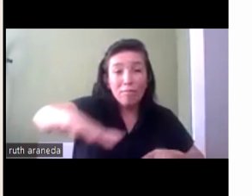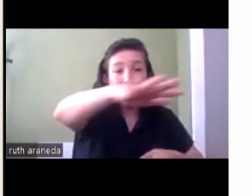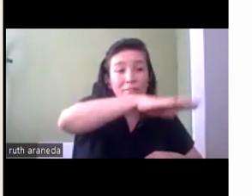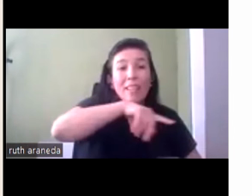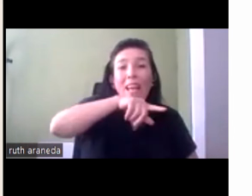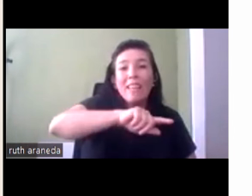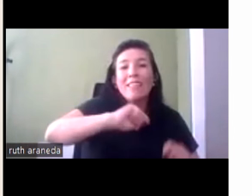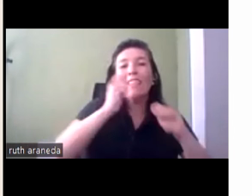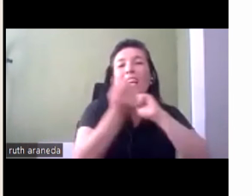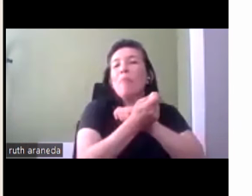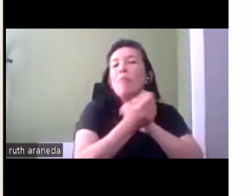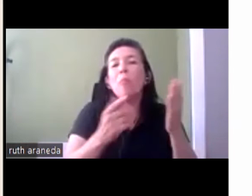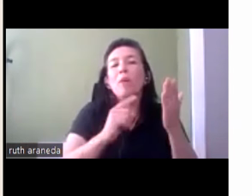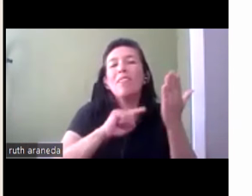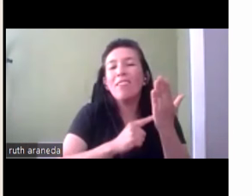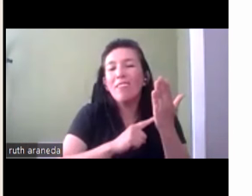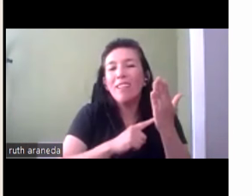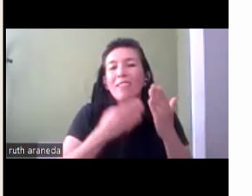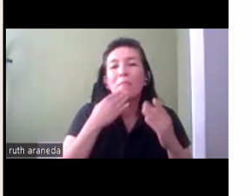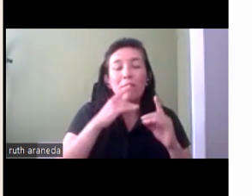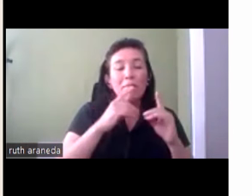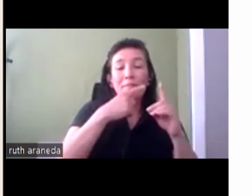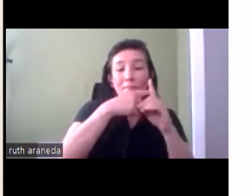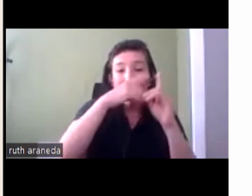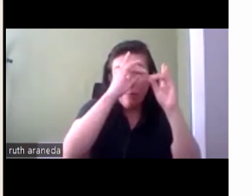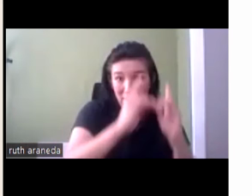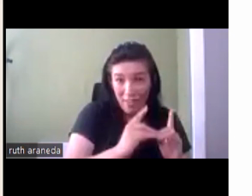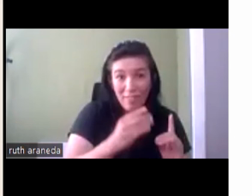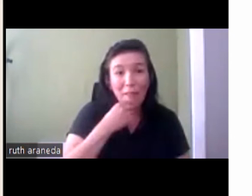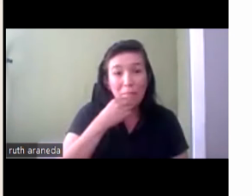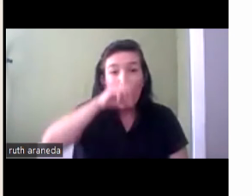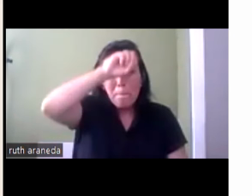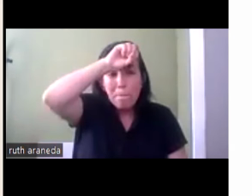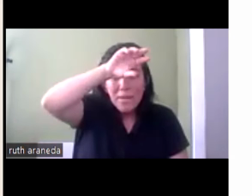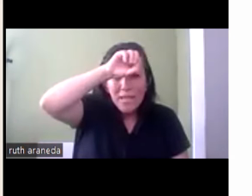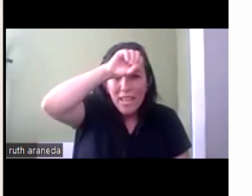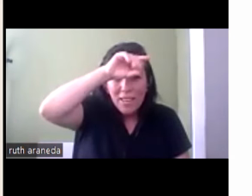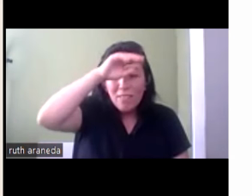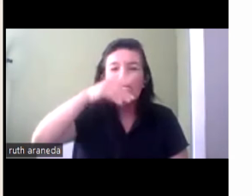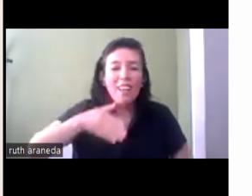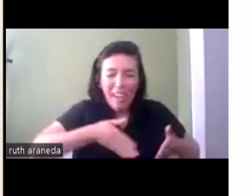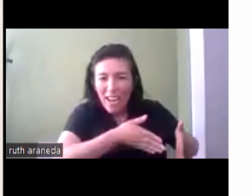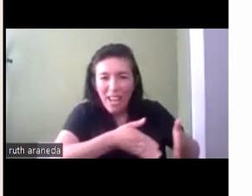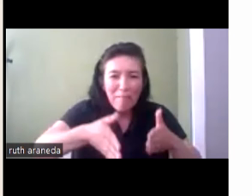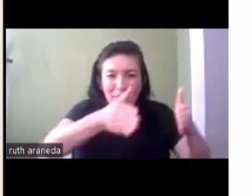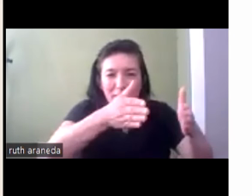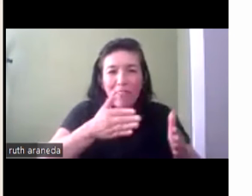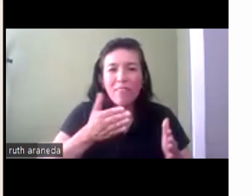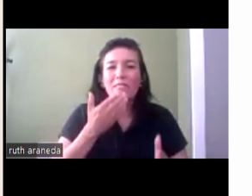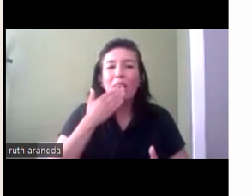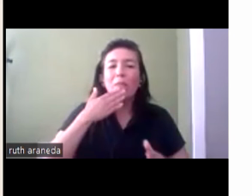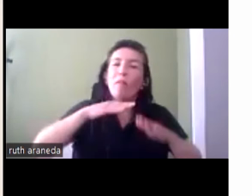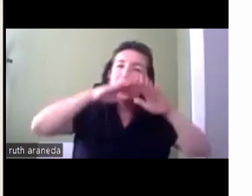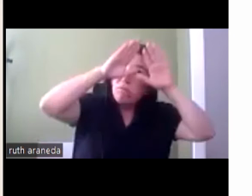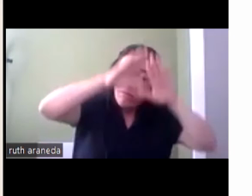tecnología, en los cementerios, en el desarrollo de centros mineros metalúrgicos, tambos, la formalización de rutas, adoratorios o santuarios en